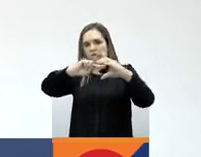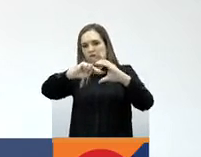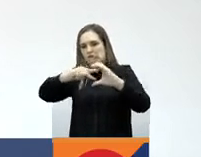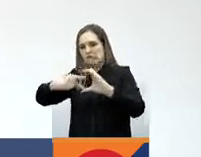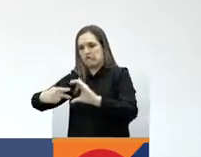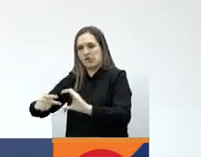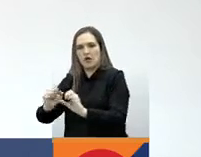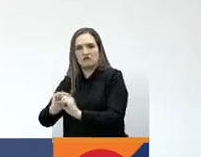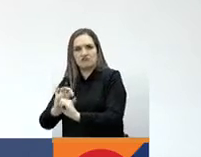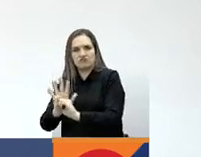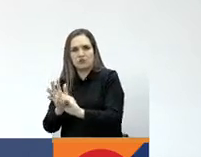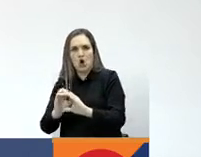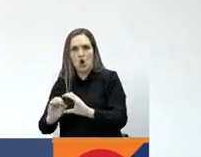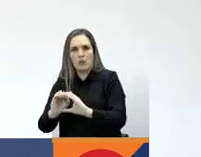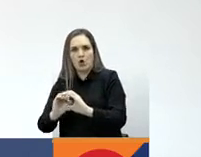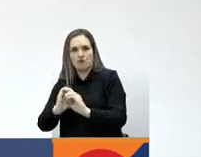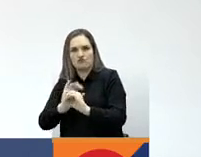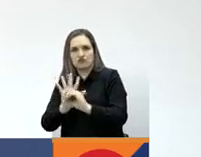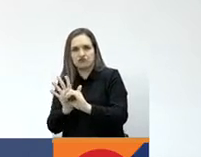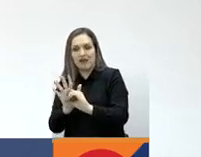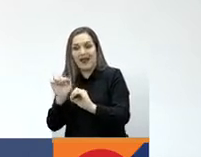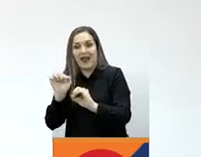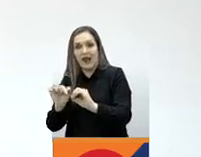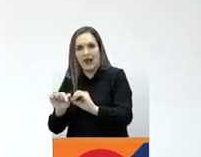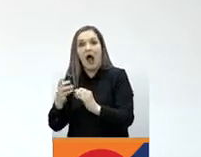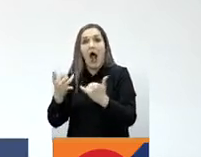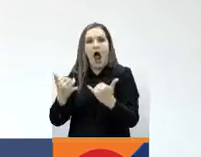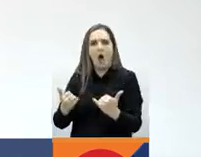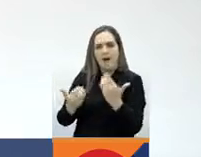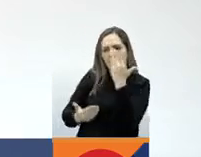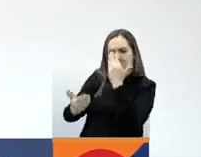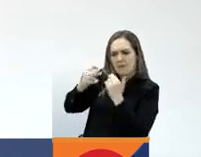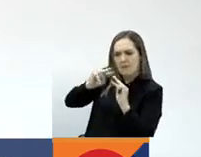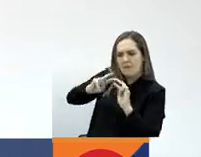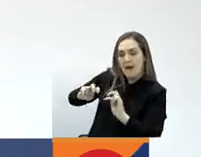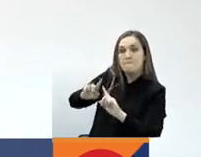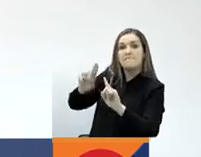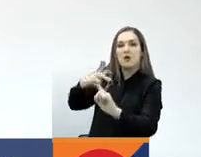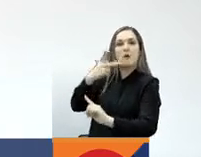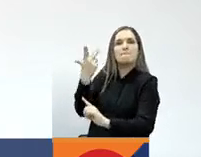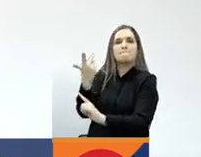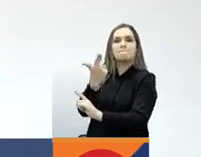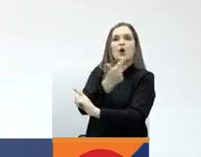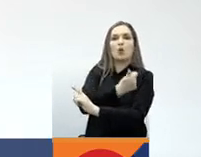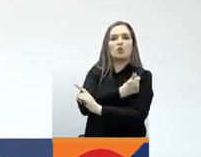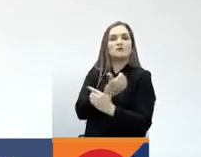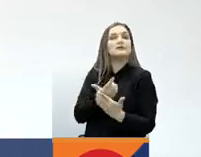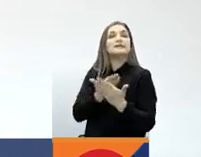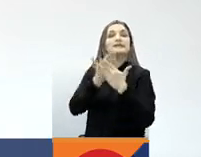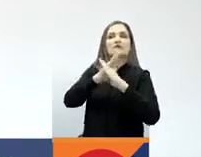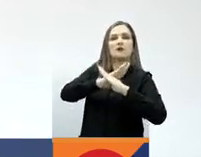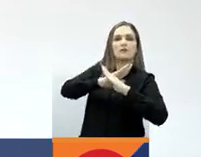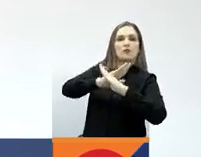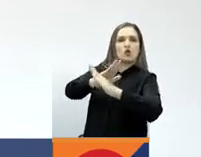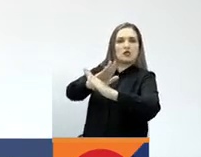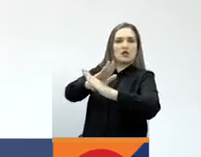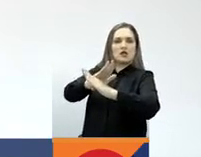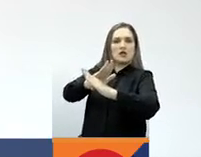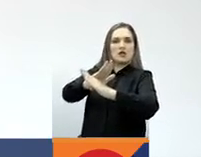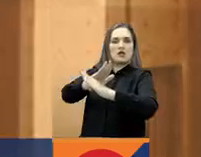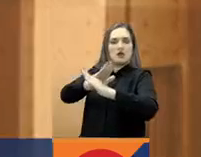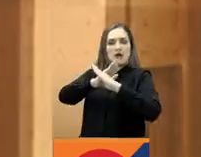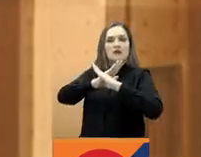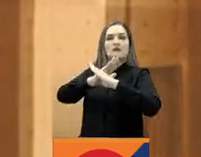virus es deseable la vacunación y la vacuna sin protege por para la infección de o